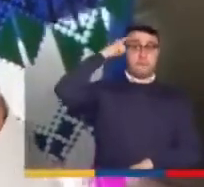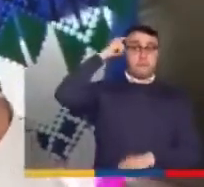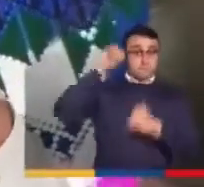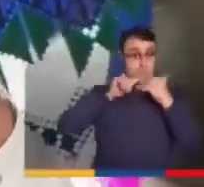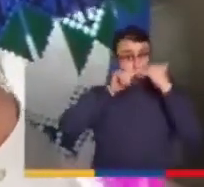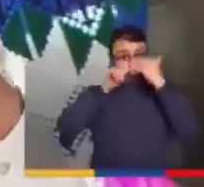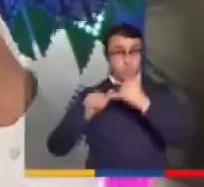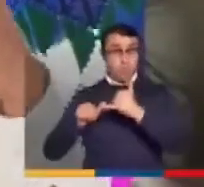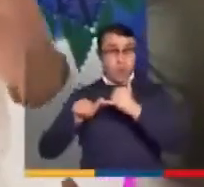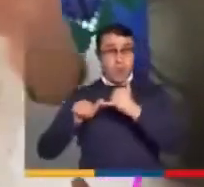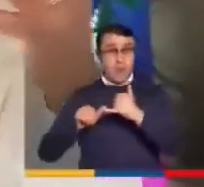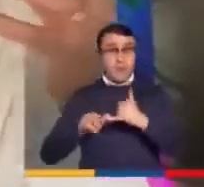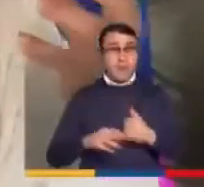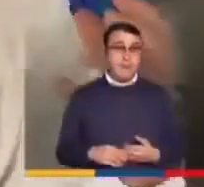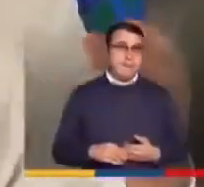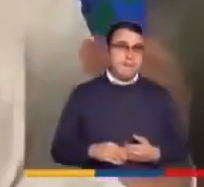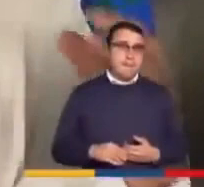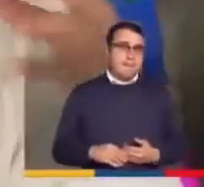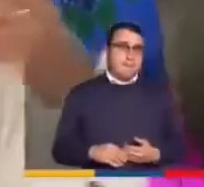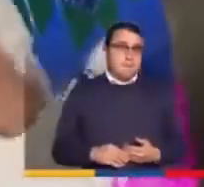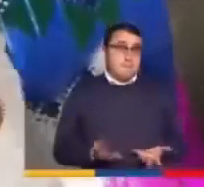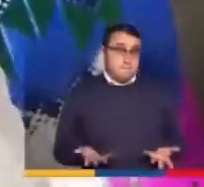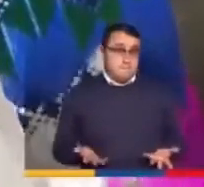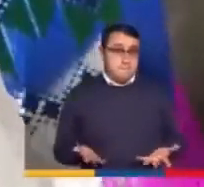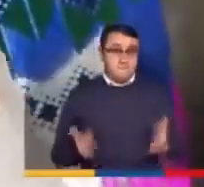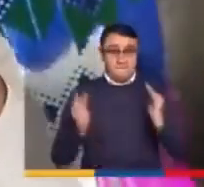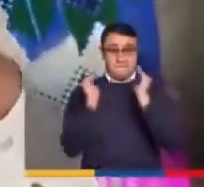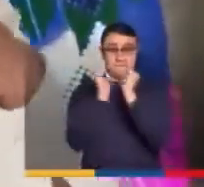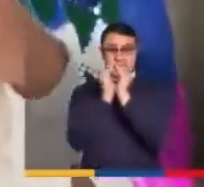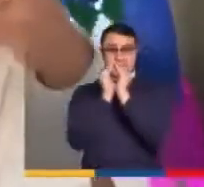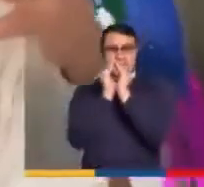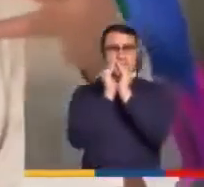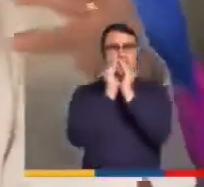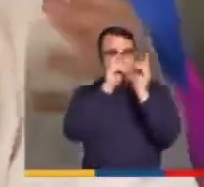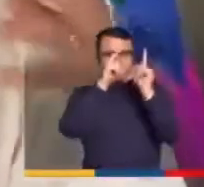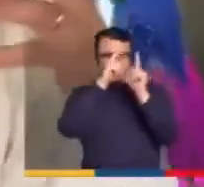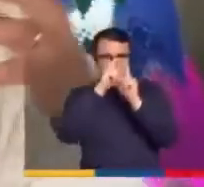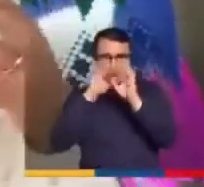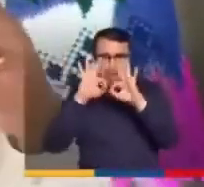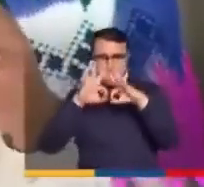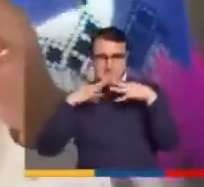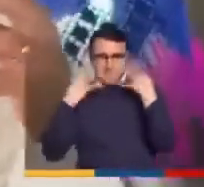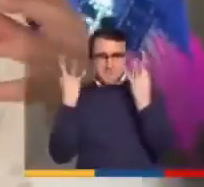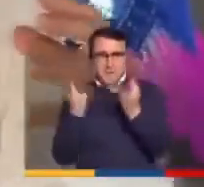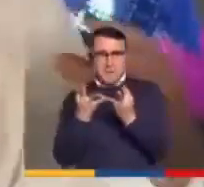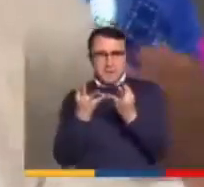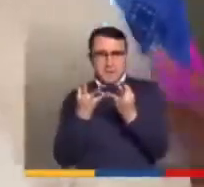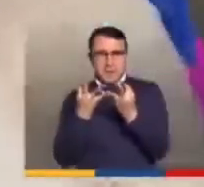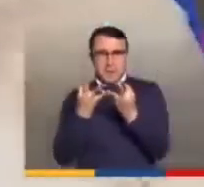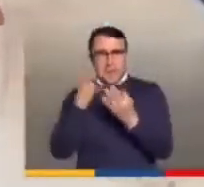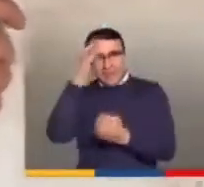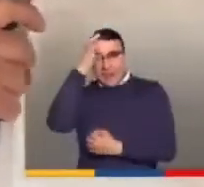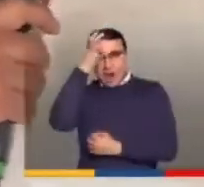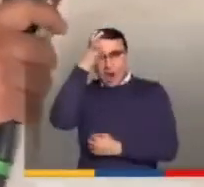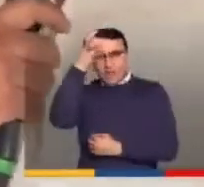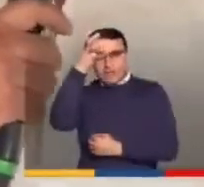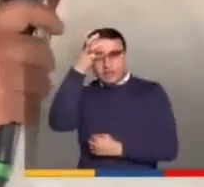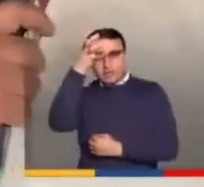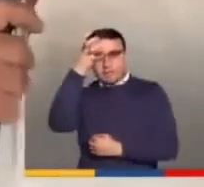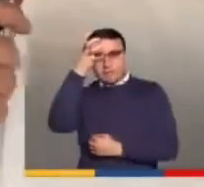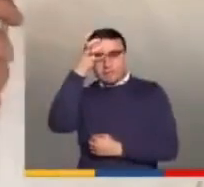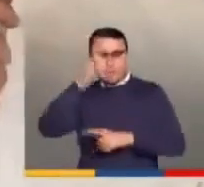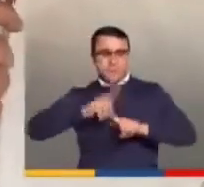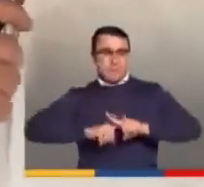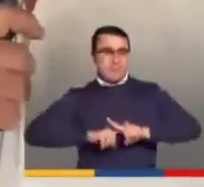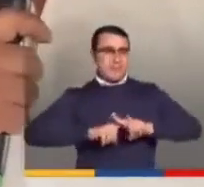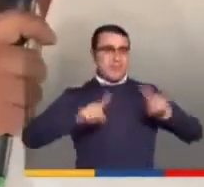Entonces, fíjate que bienestar familiar, la palabra familia cambia de